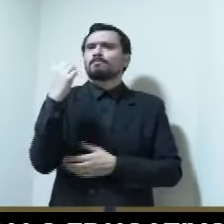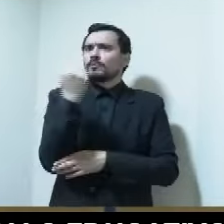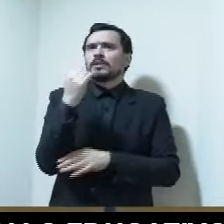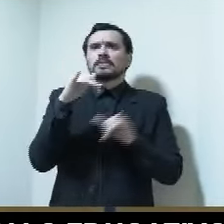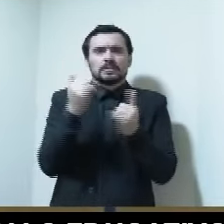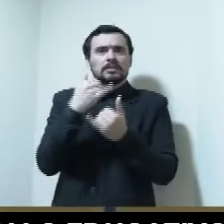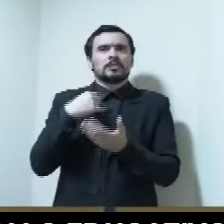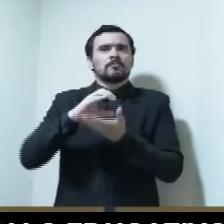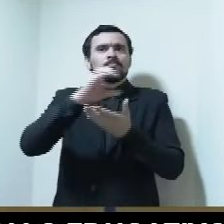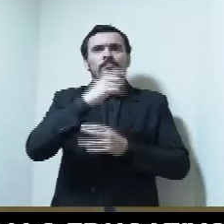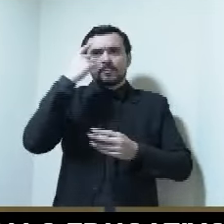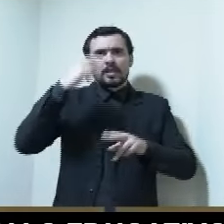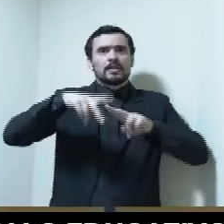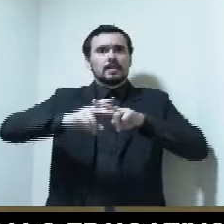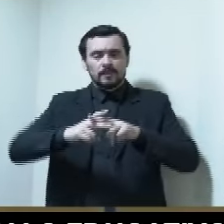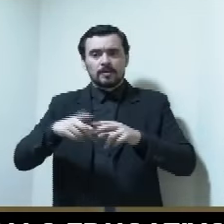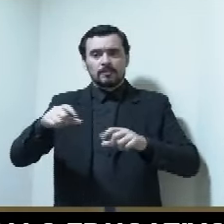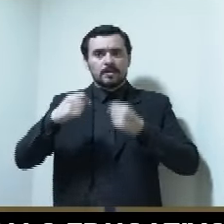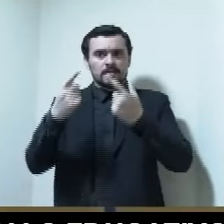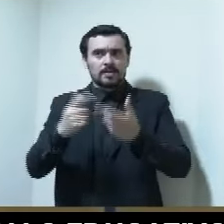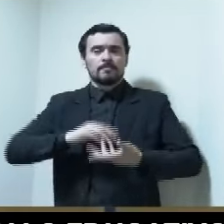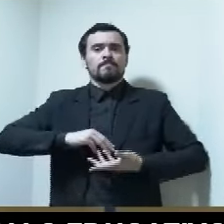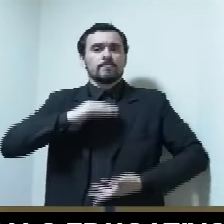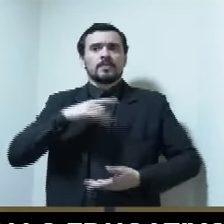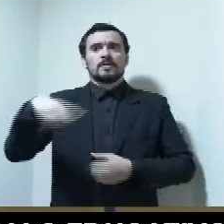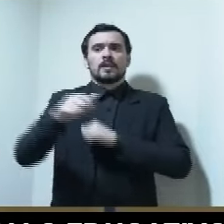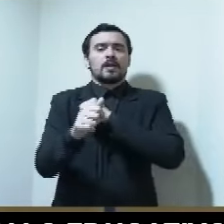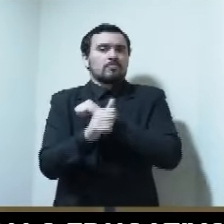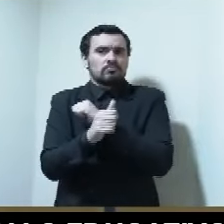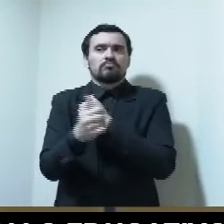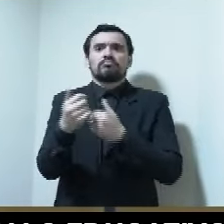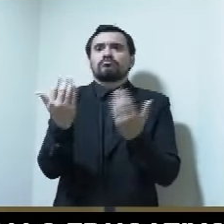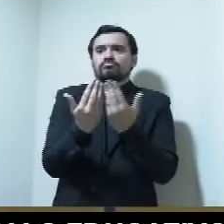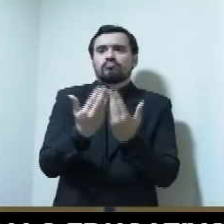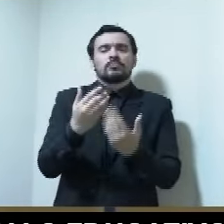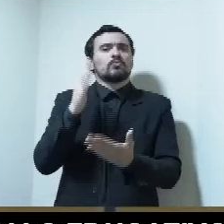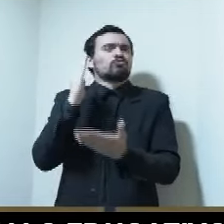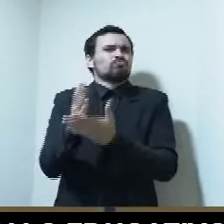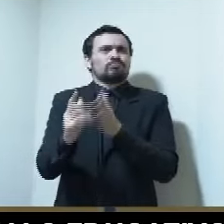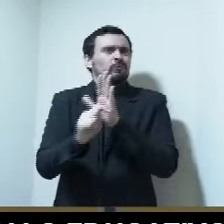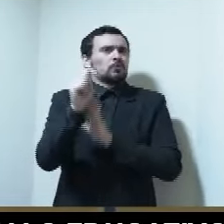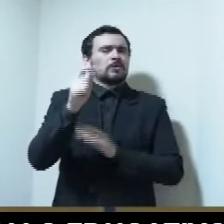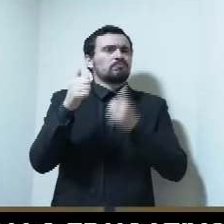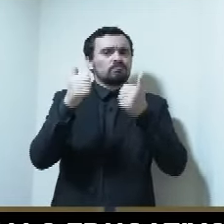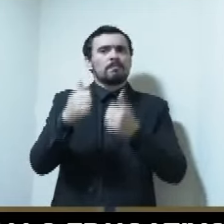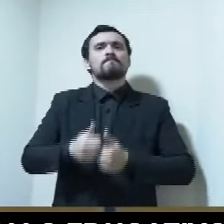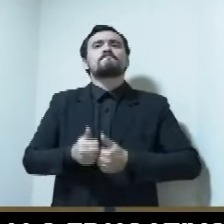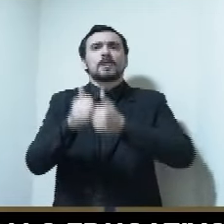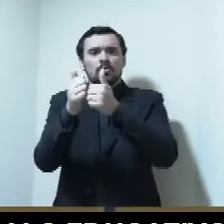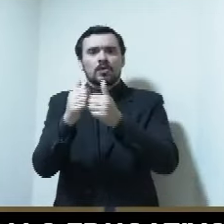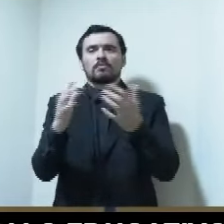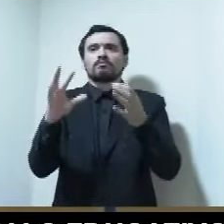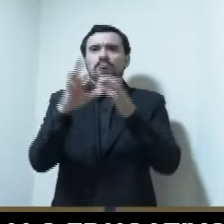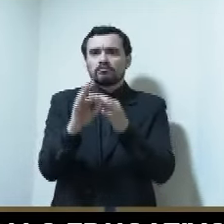equipado a instituciones técnicas, beneficiando a estudiantes con tecnología de última generación y mejorando la conectividad en más de 1.000